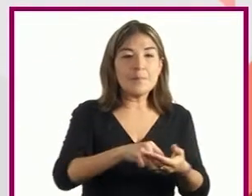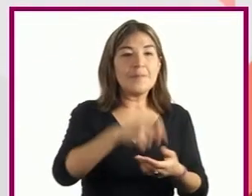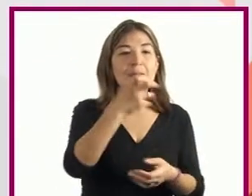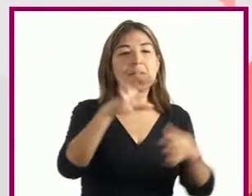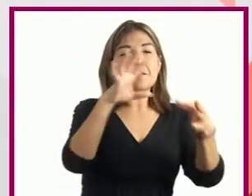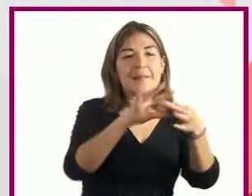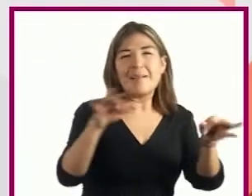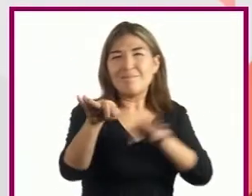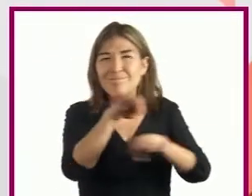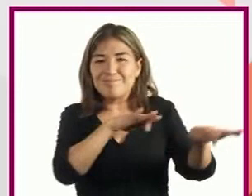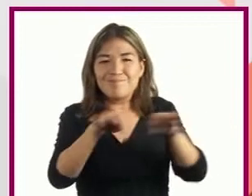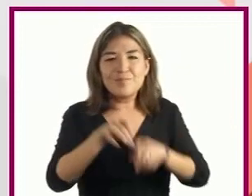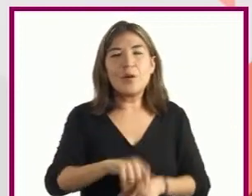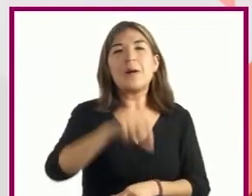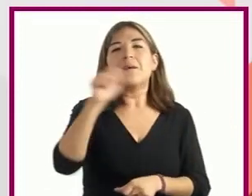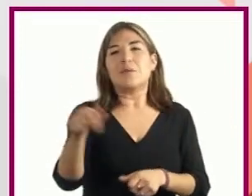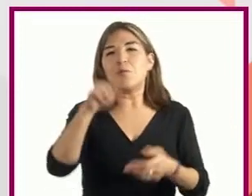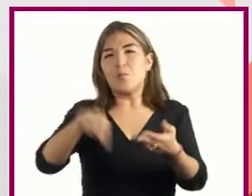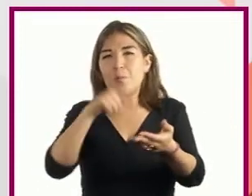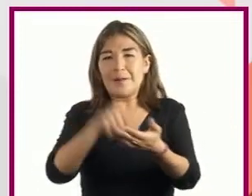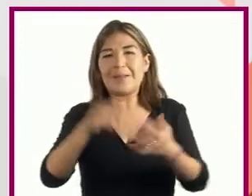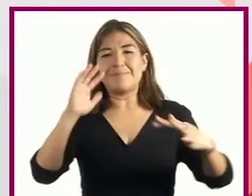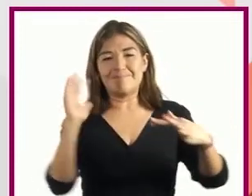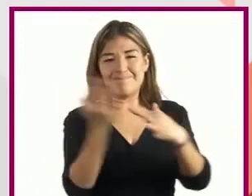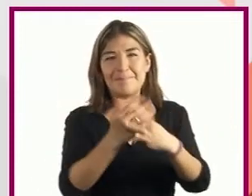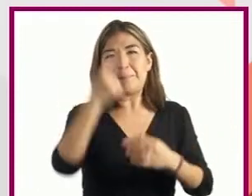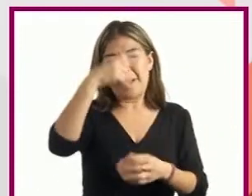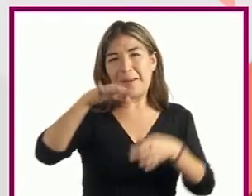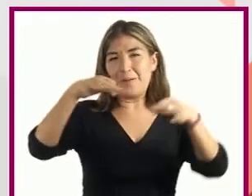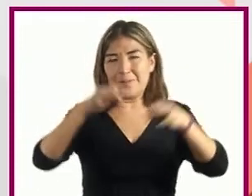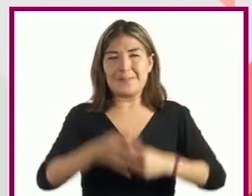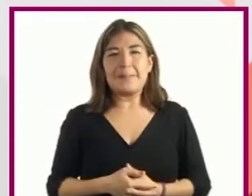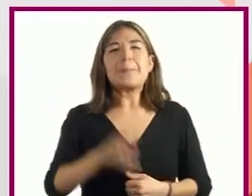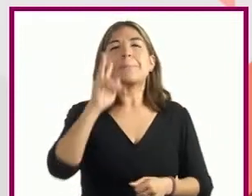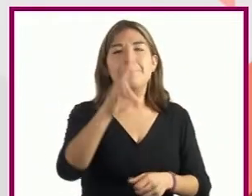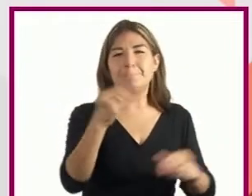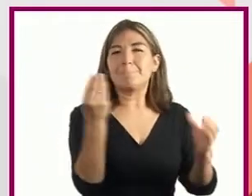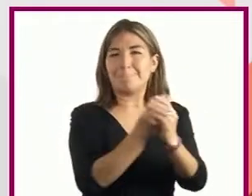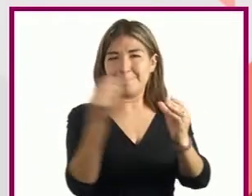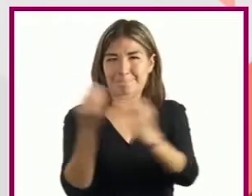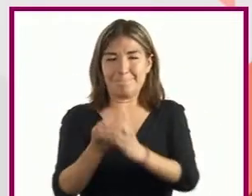ficcional, espacio de la página. Veamos en qué consiste cada uno.